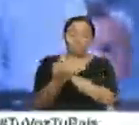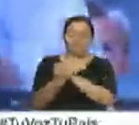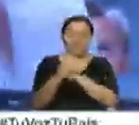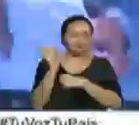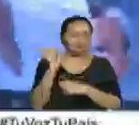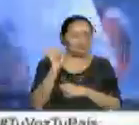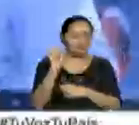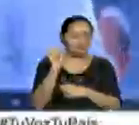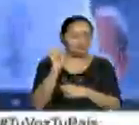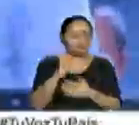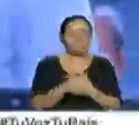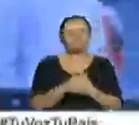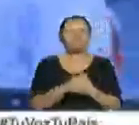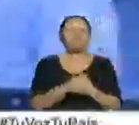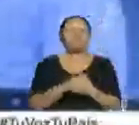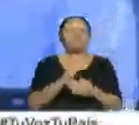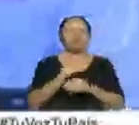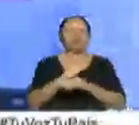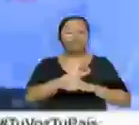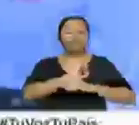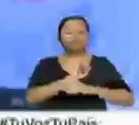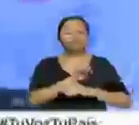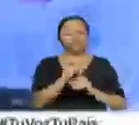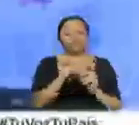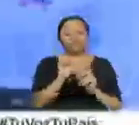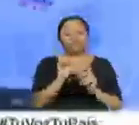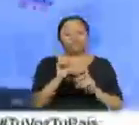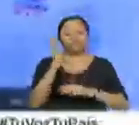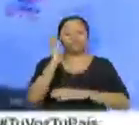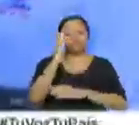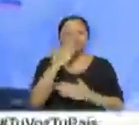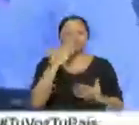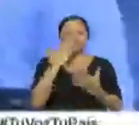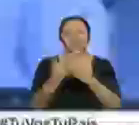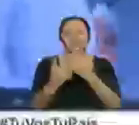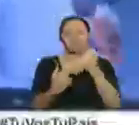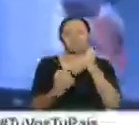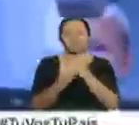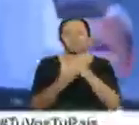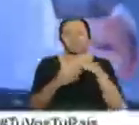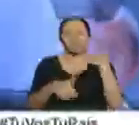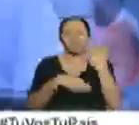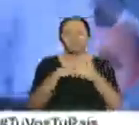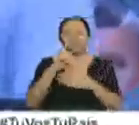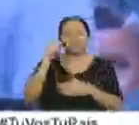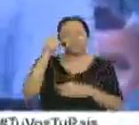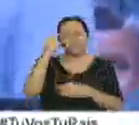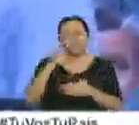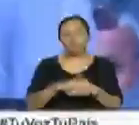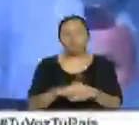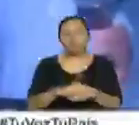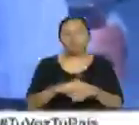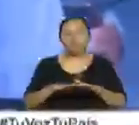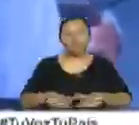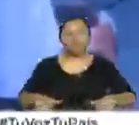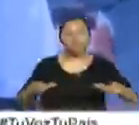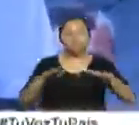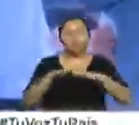su intervención, el presidente Correa agradeció a la ciudadanía por el apoyo recibido durante su gobierno. A nivel